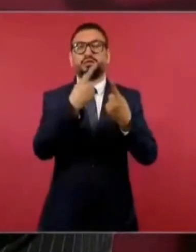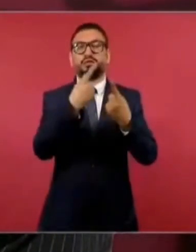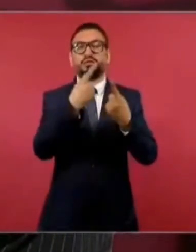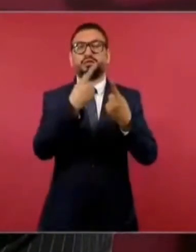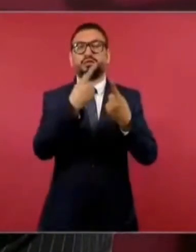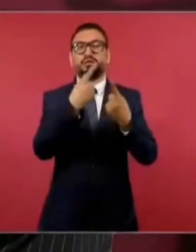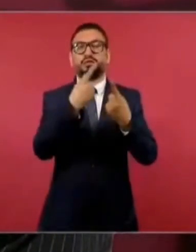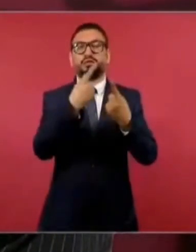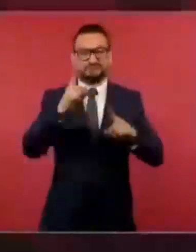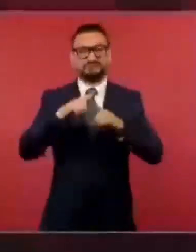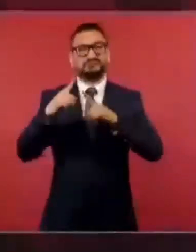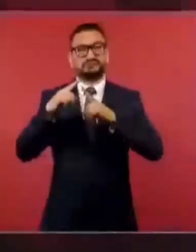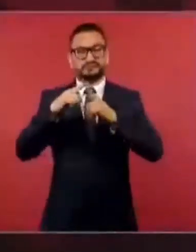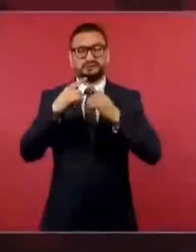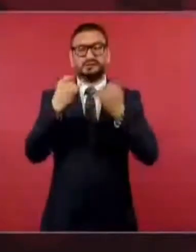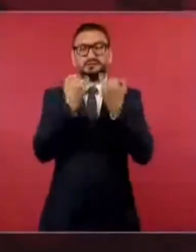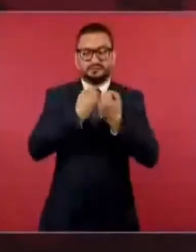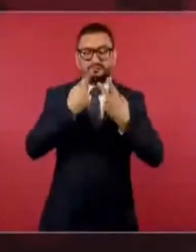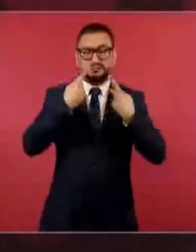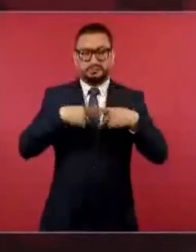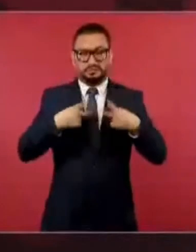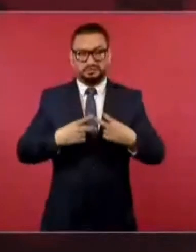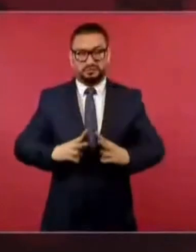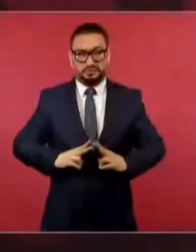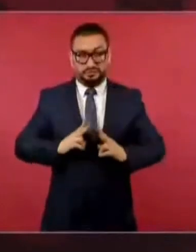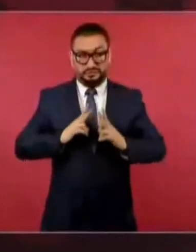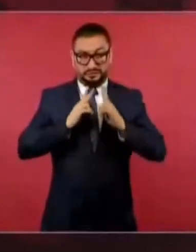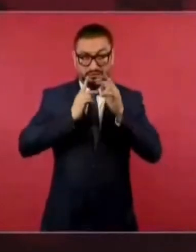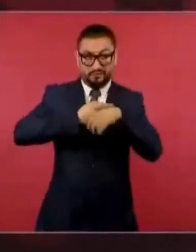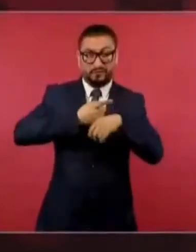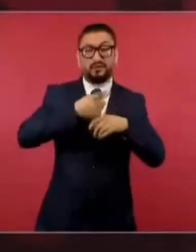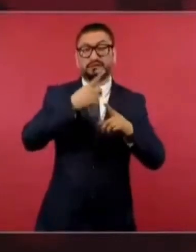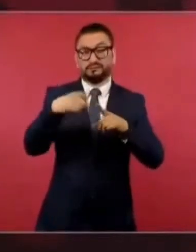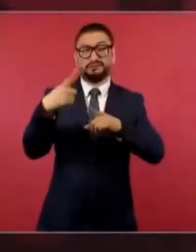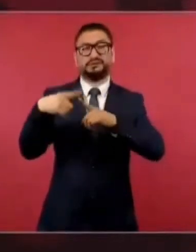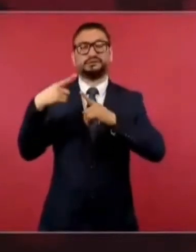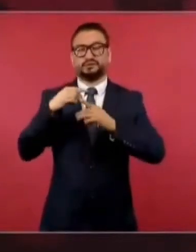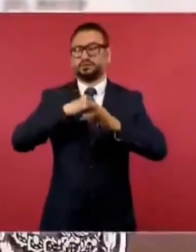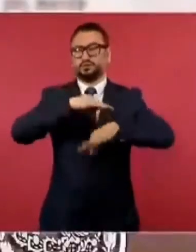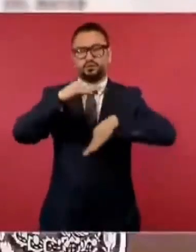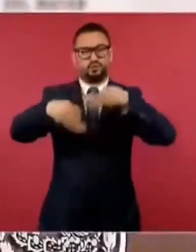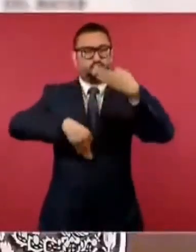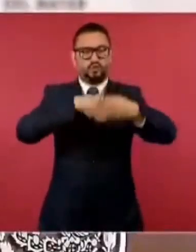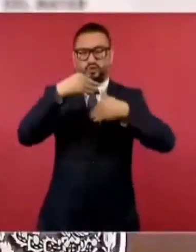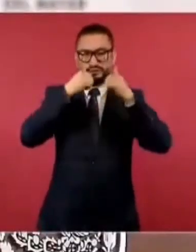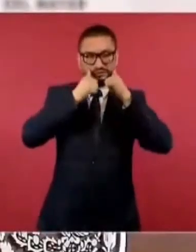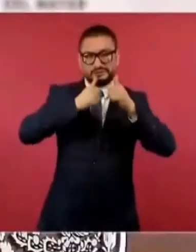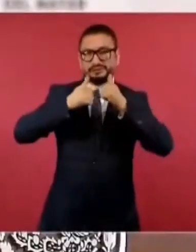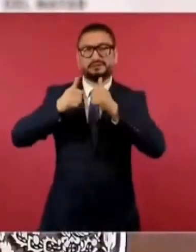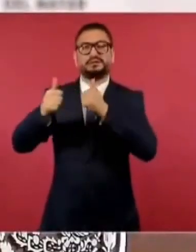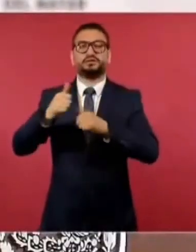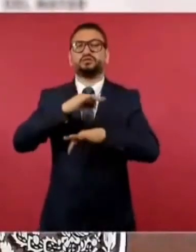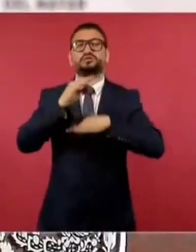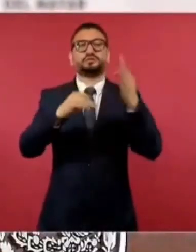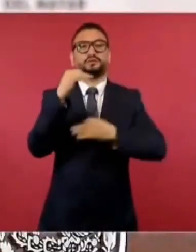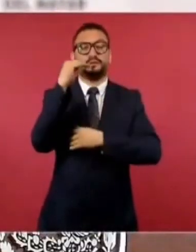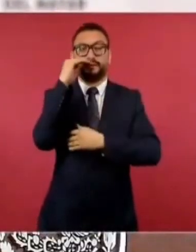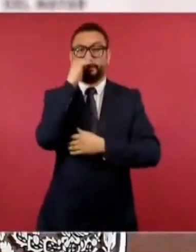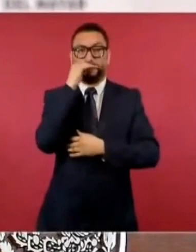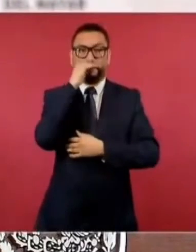para atender enfermos de cáncer, y todo gratuito